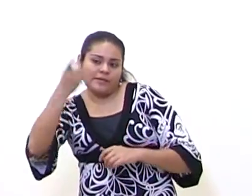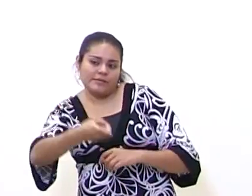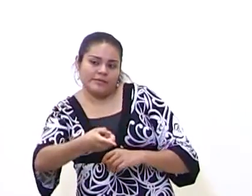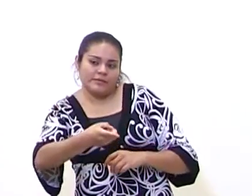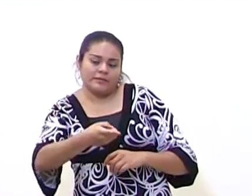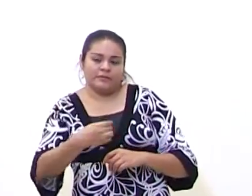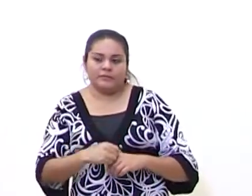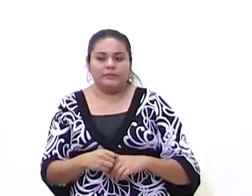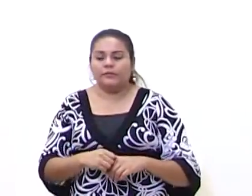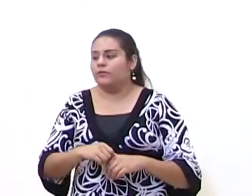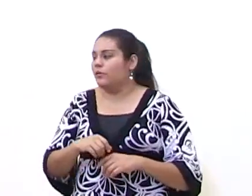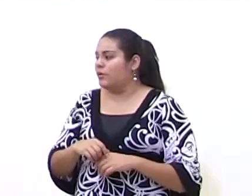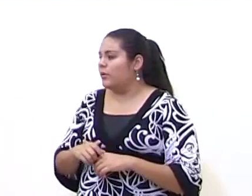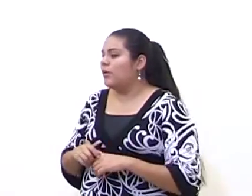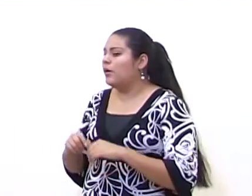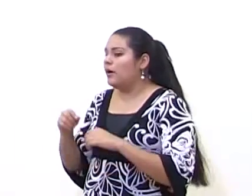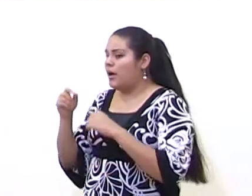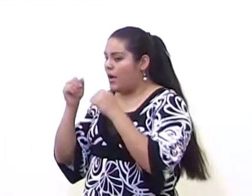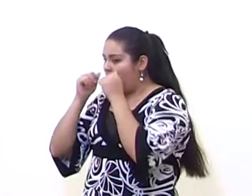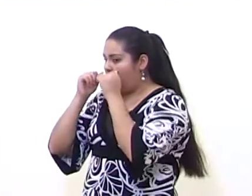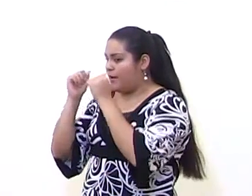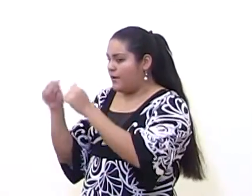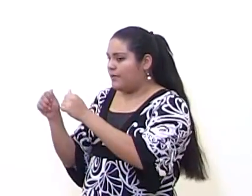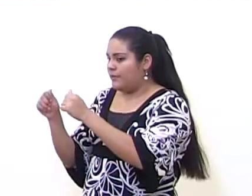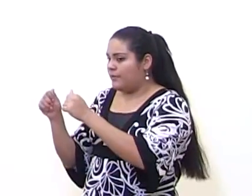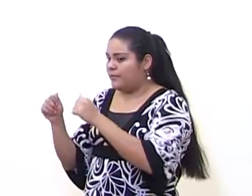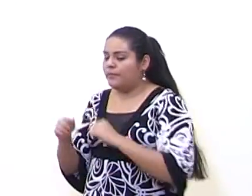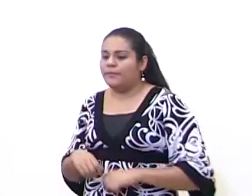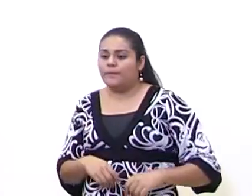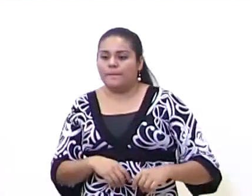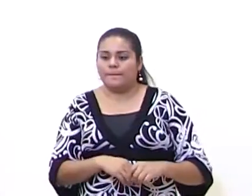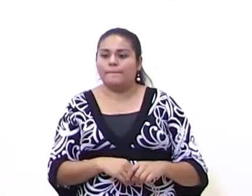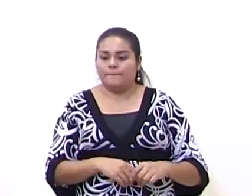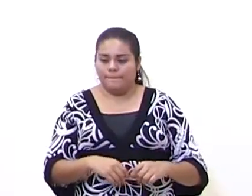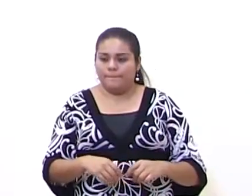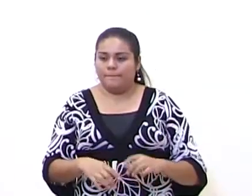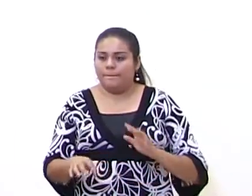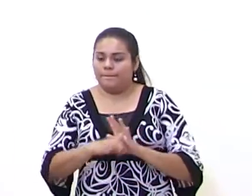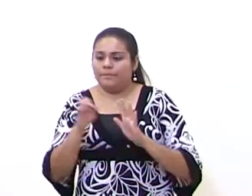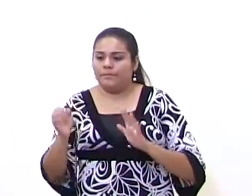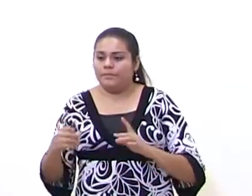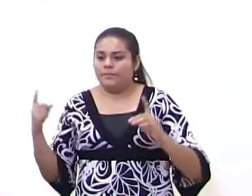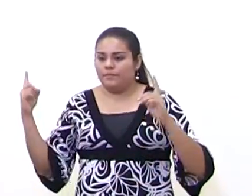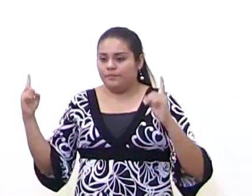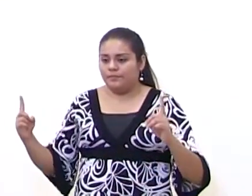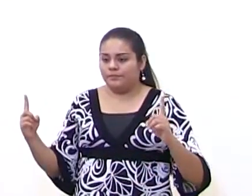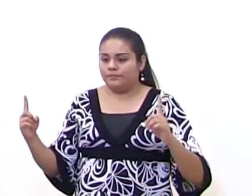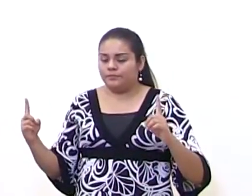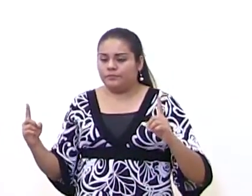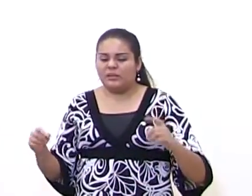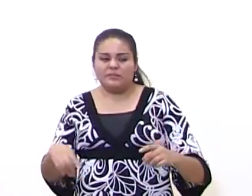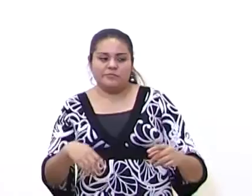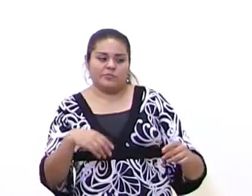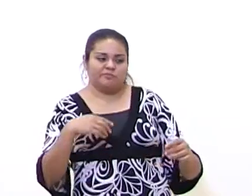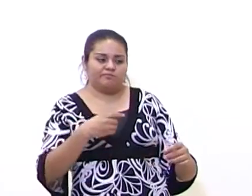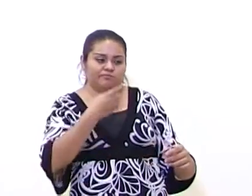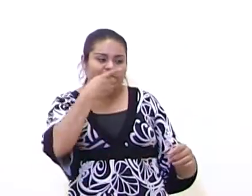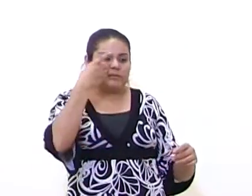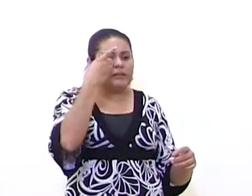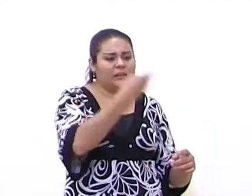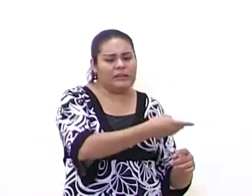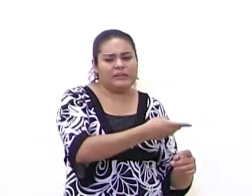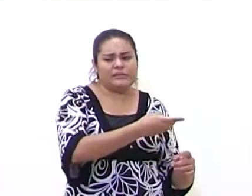que pienses también cómo de A va a ir un mensaje a B, y cuál va a ser